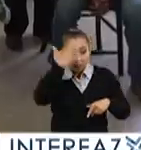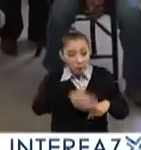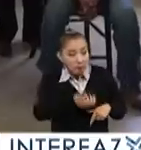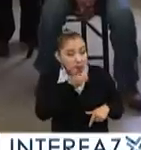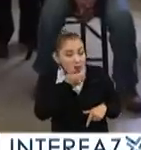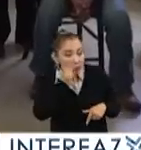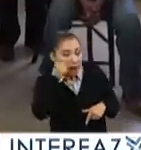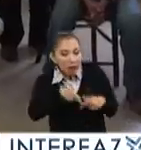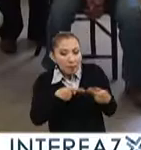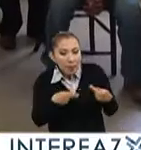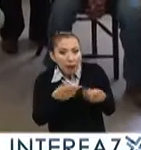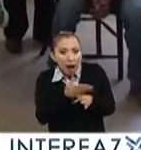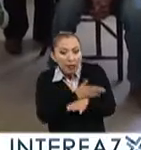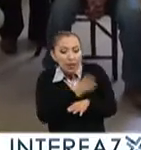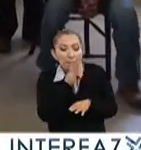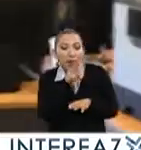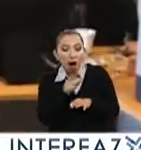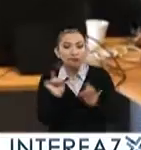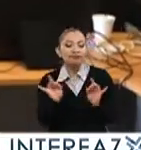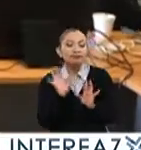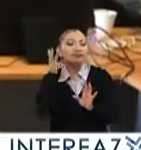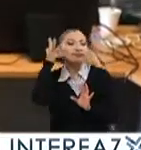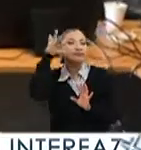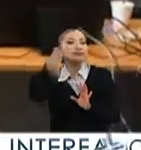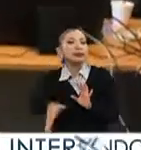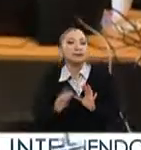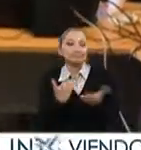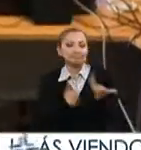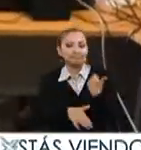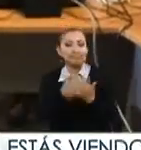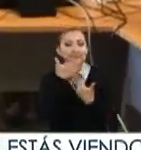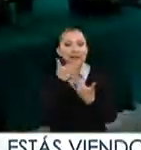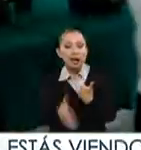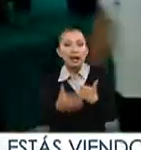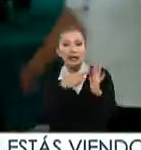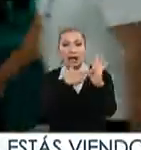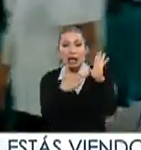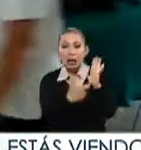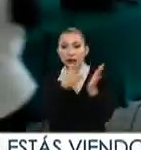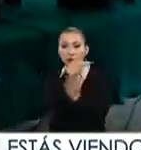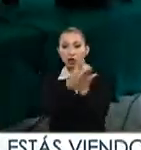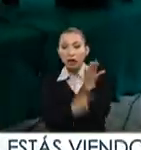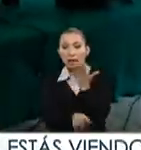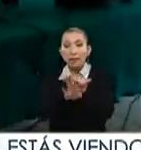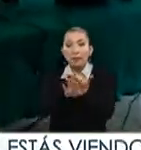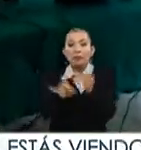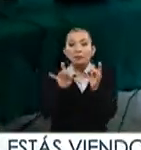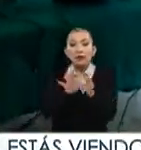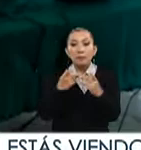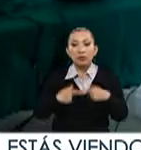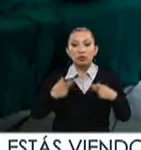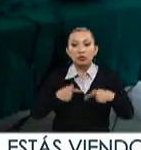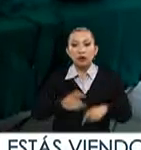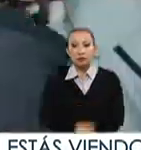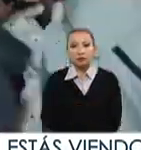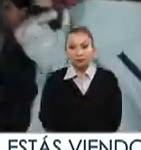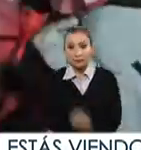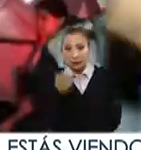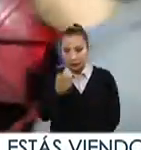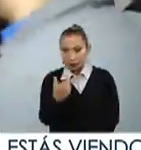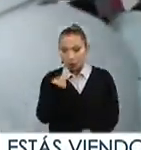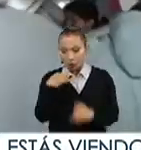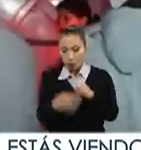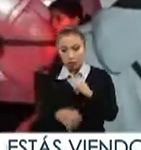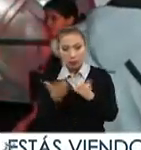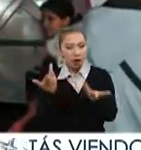en materia de protección civil mejora las posibilidades de éxito de los protocolos y programas de prevención entre la población. Esto, a